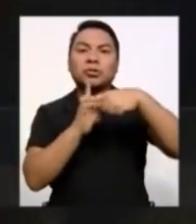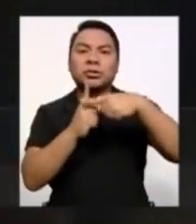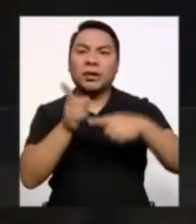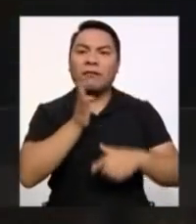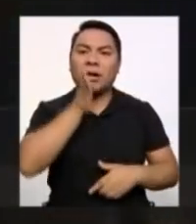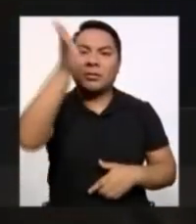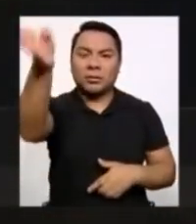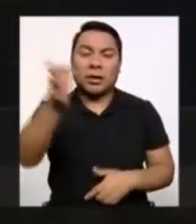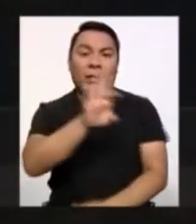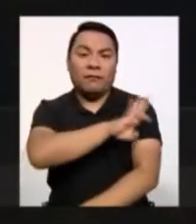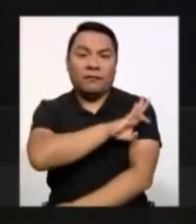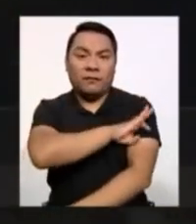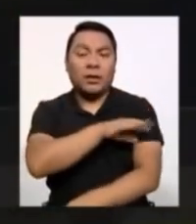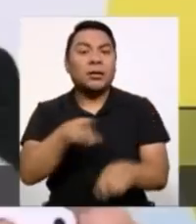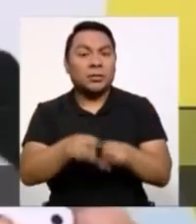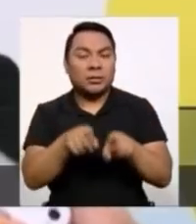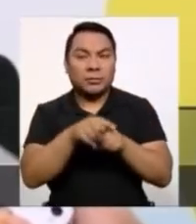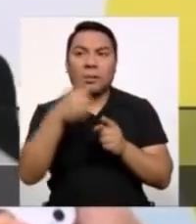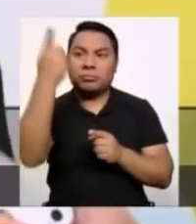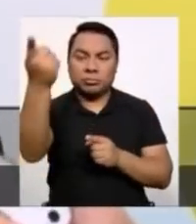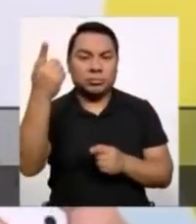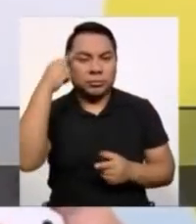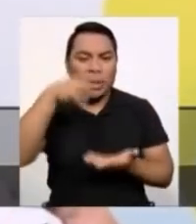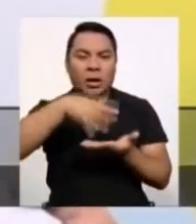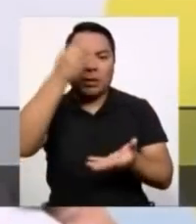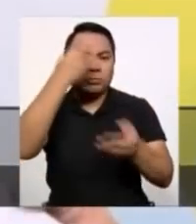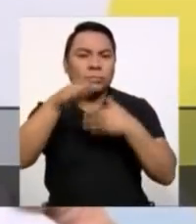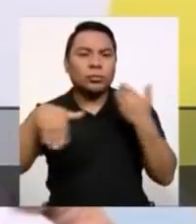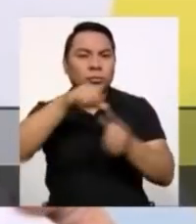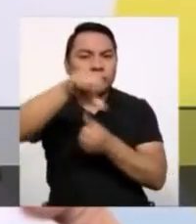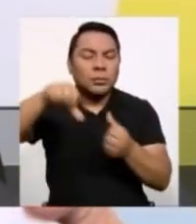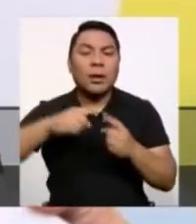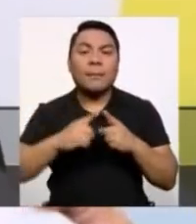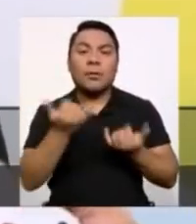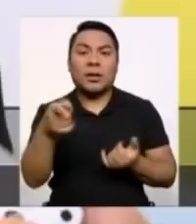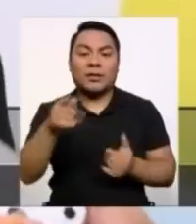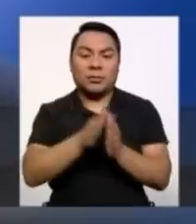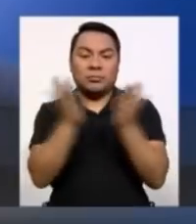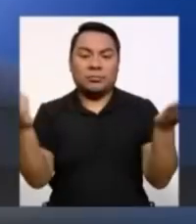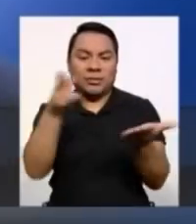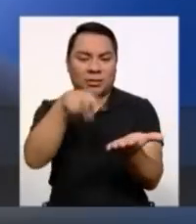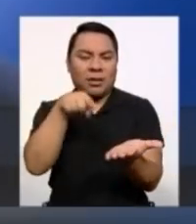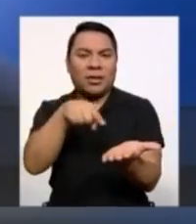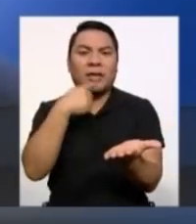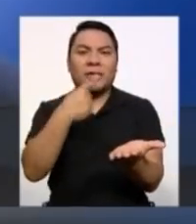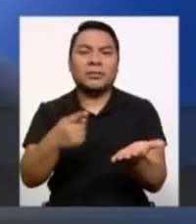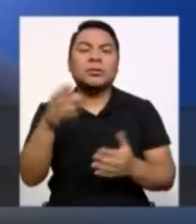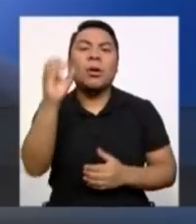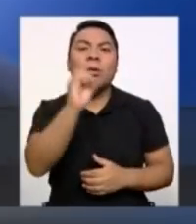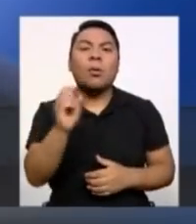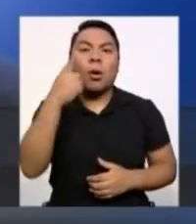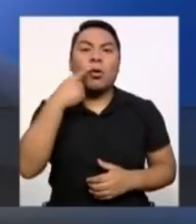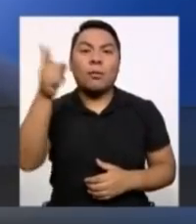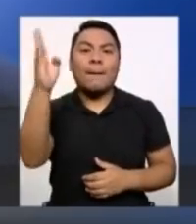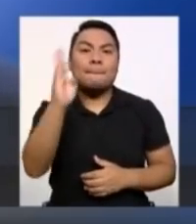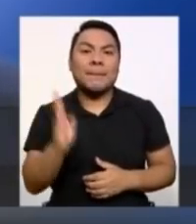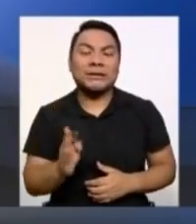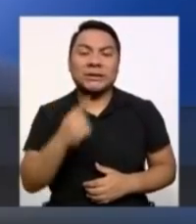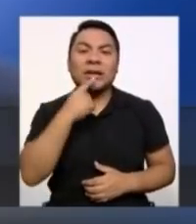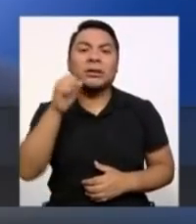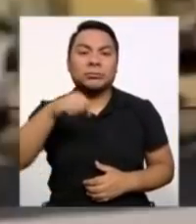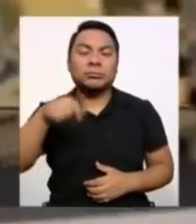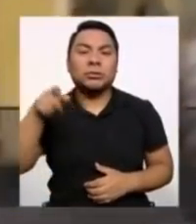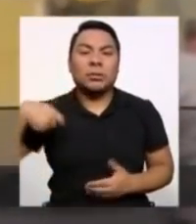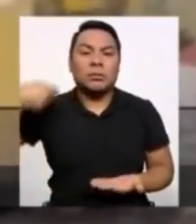para el fiscal, sino también para todas las partes. Según el diario, la declaración de Odebrecht señala que el monto fue canalizado mediante